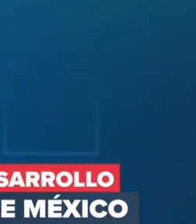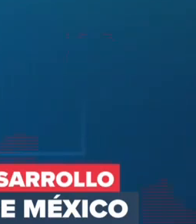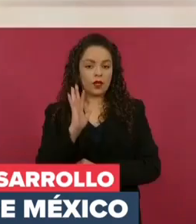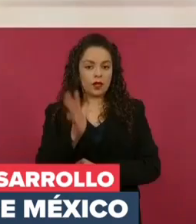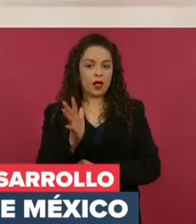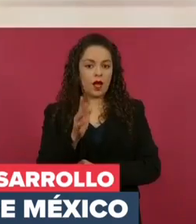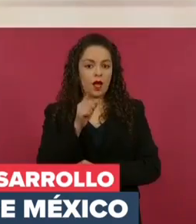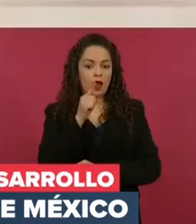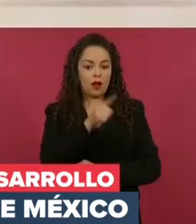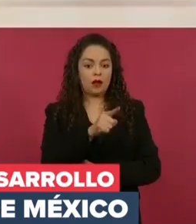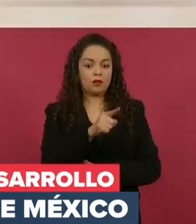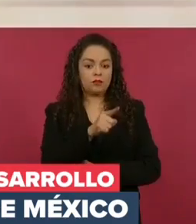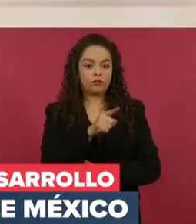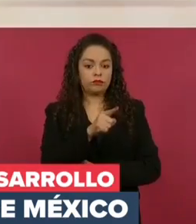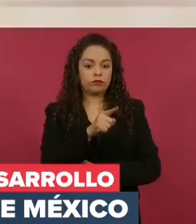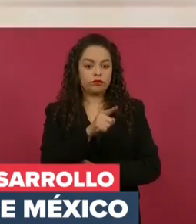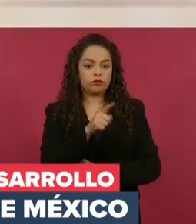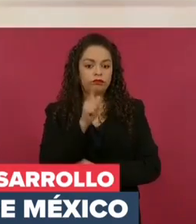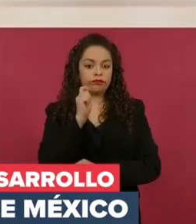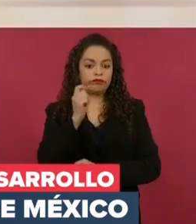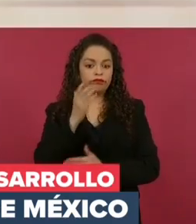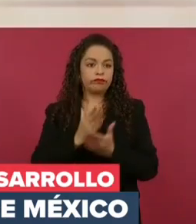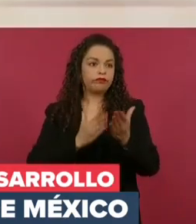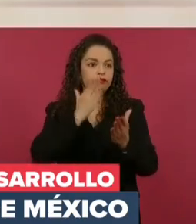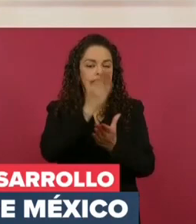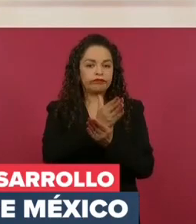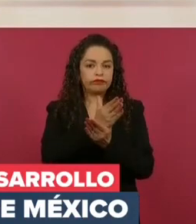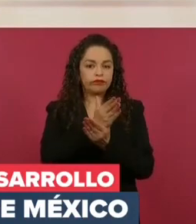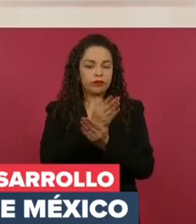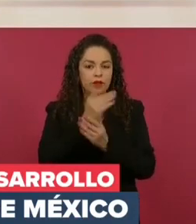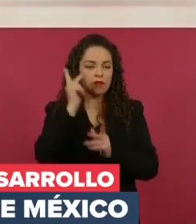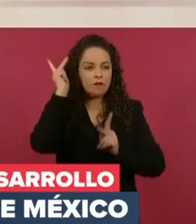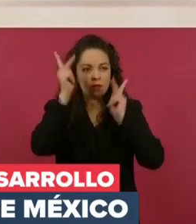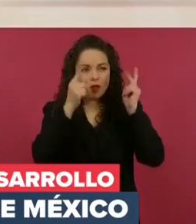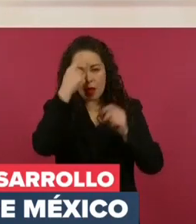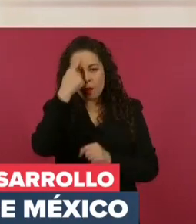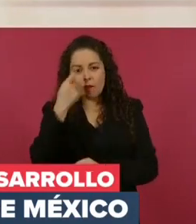al gobierno mexicano considerar su posición, que sea más